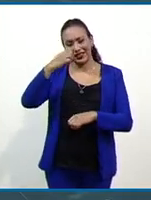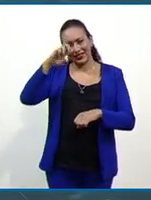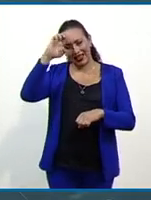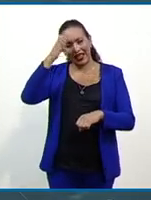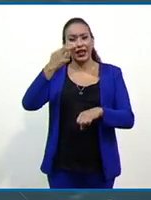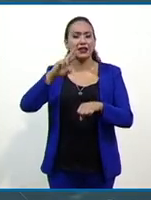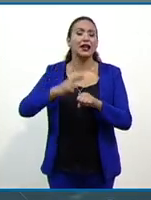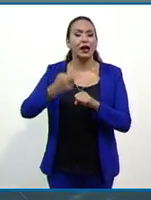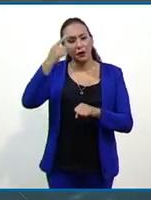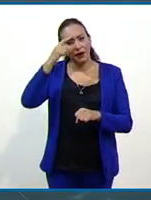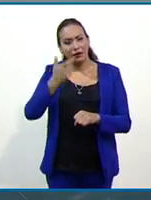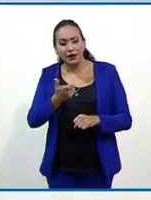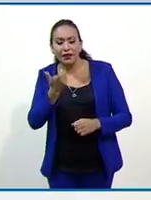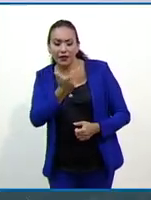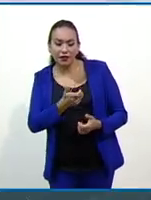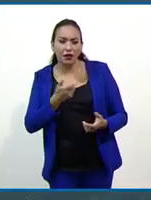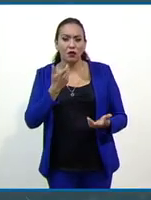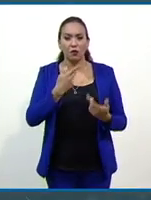de una persona.